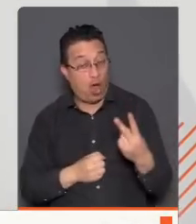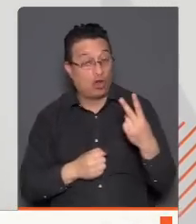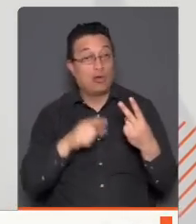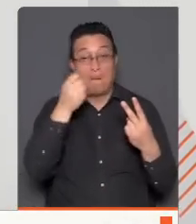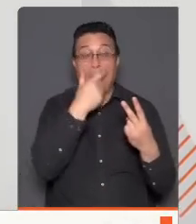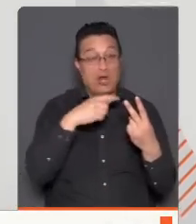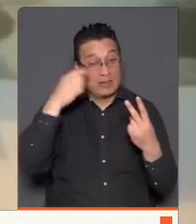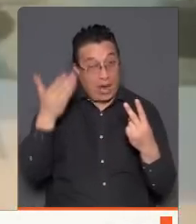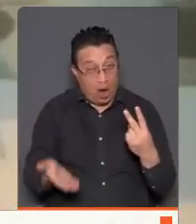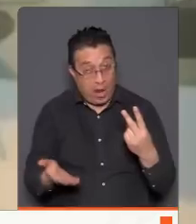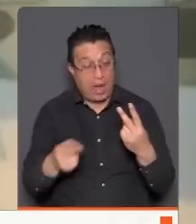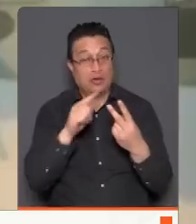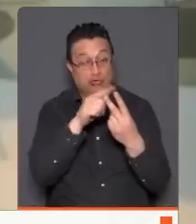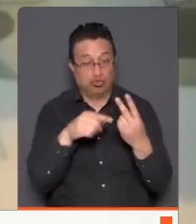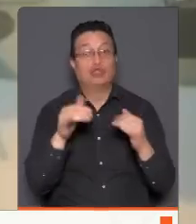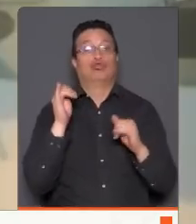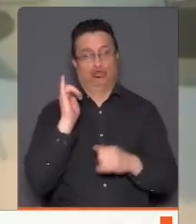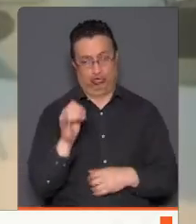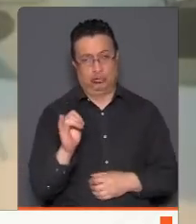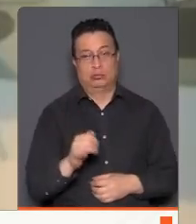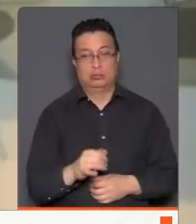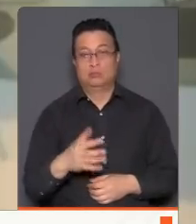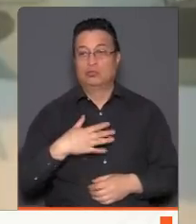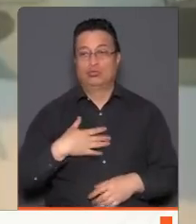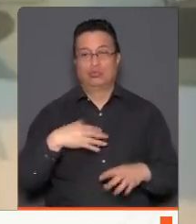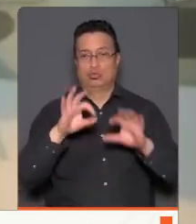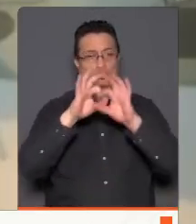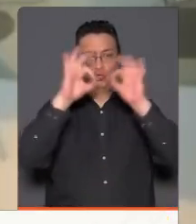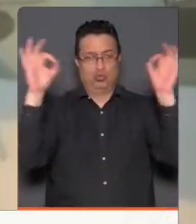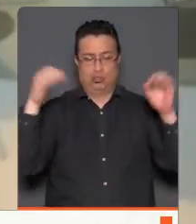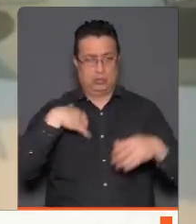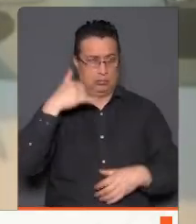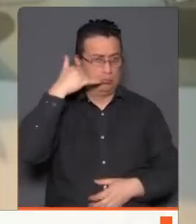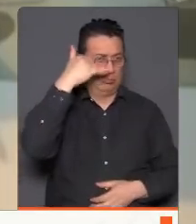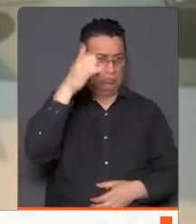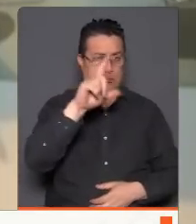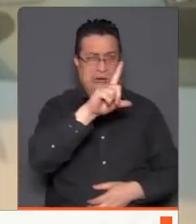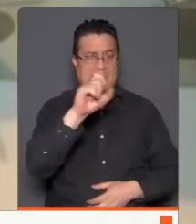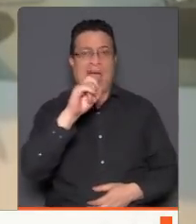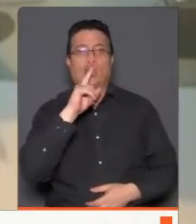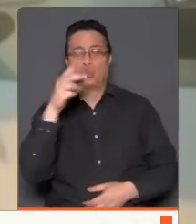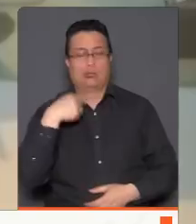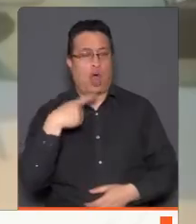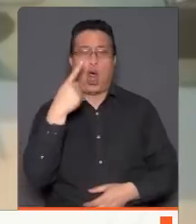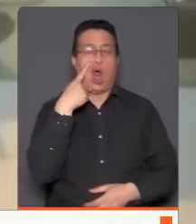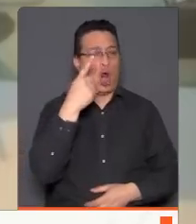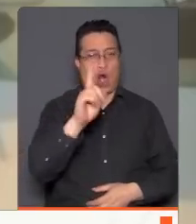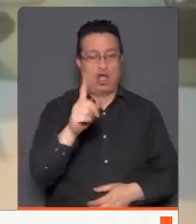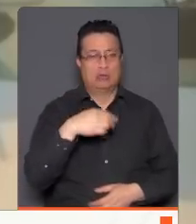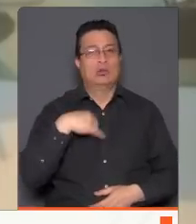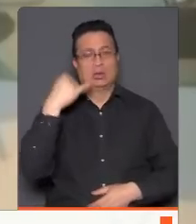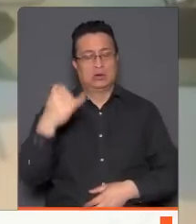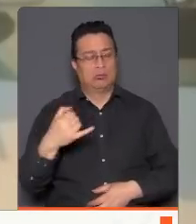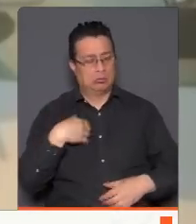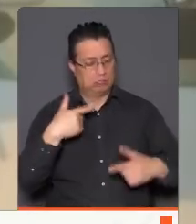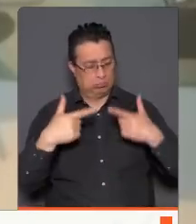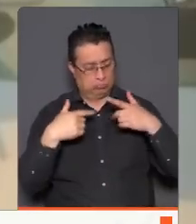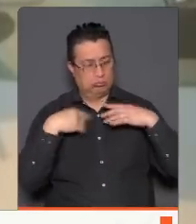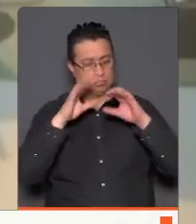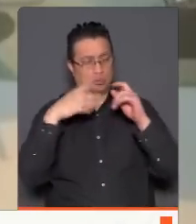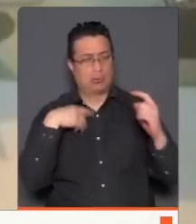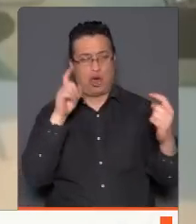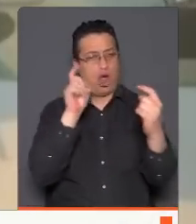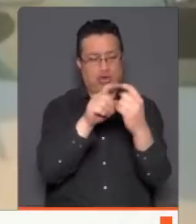ahora claro bueno yo no tengo nunca relación con héctor ya y tú ni tampoco lo conozco nuestra política siempre fue y por eso no tuvimos contacto con